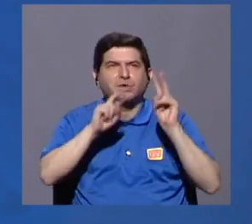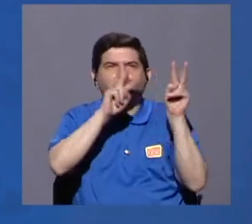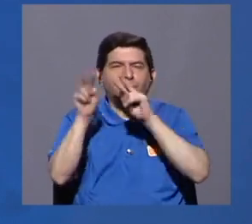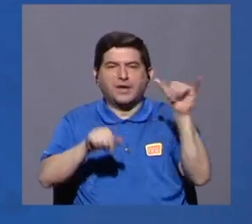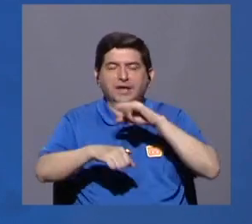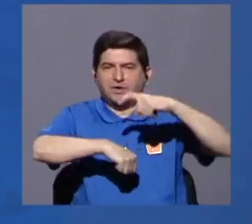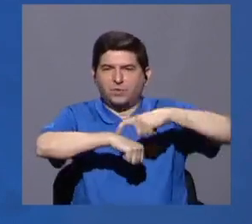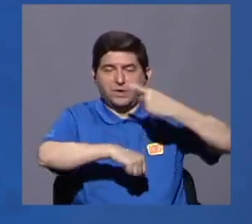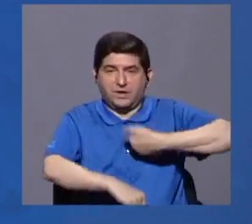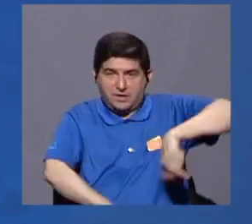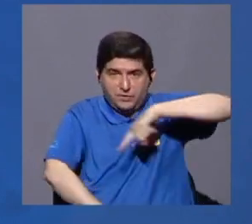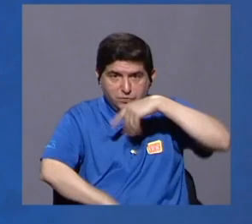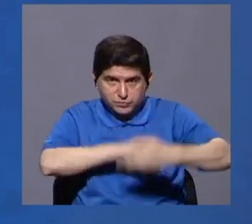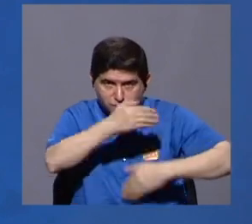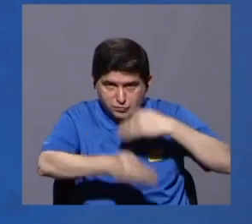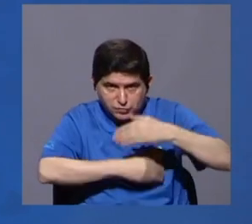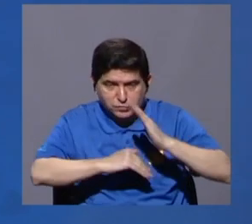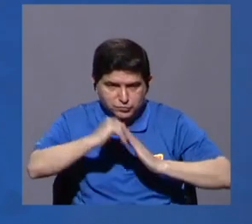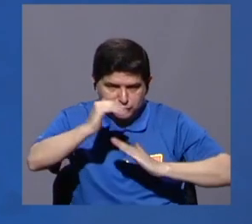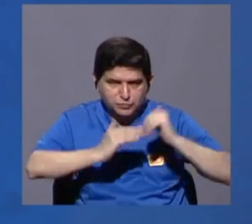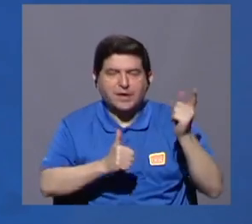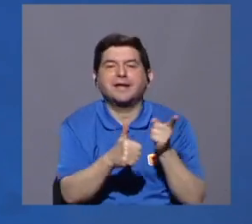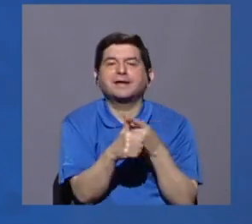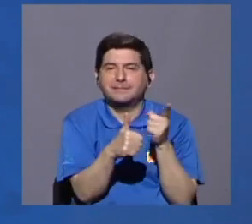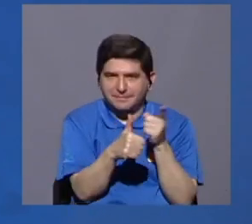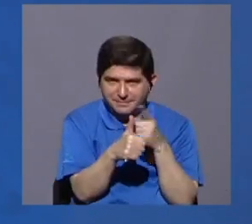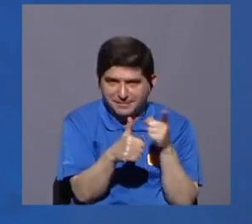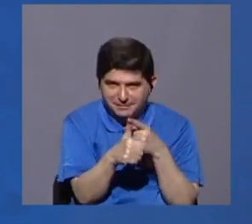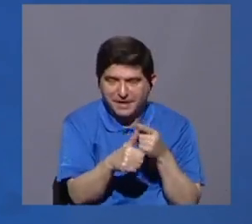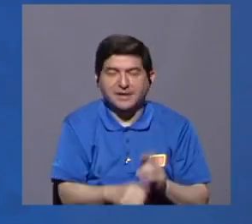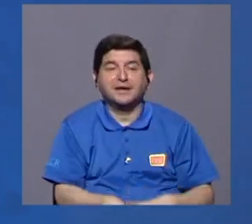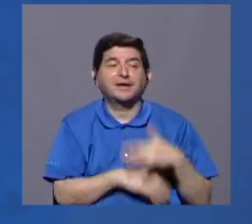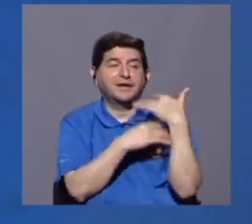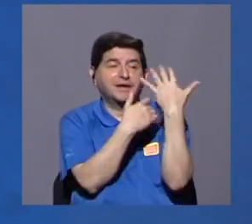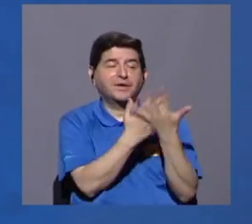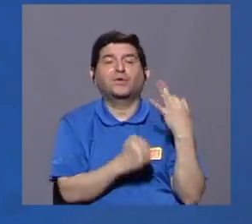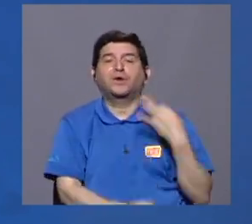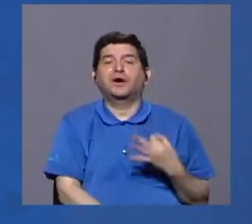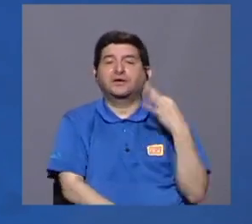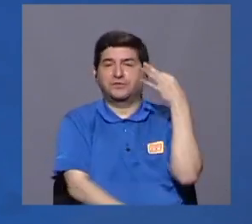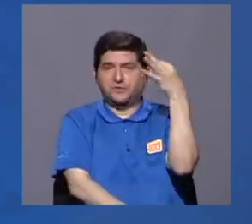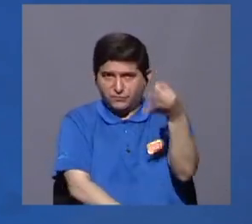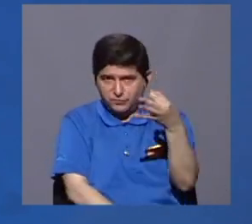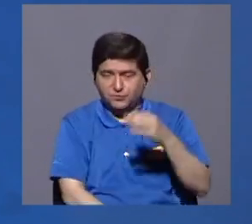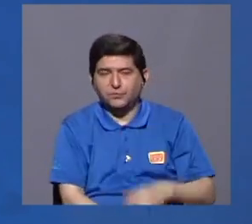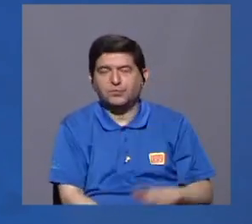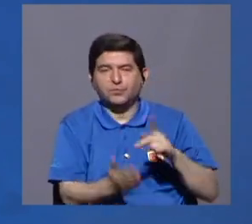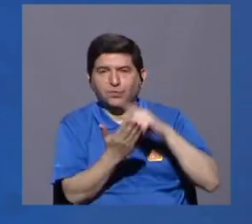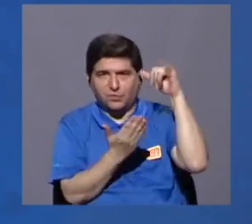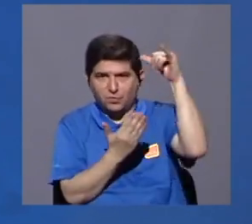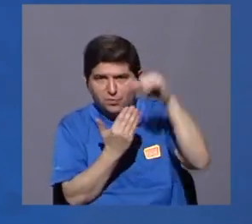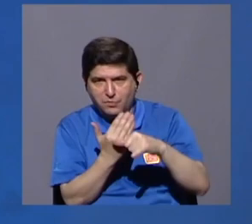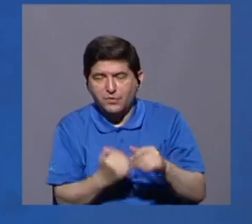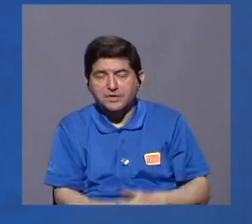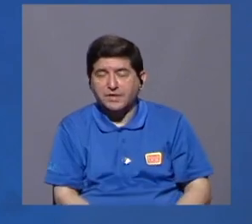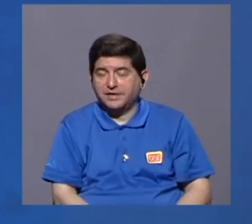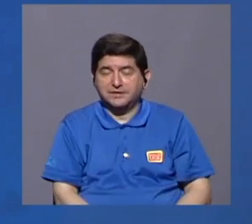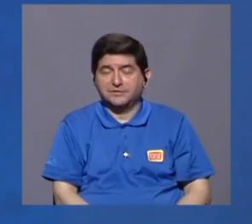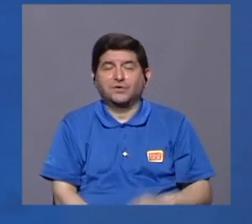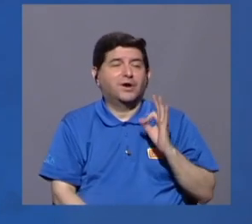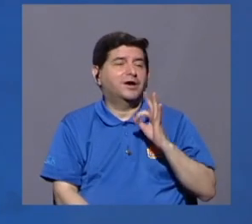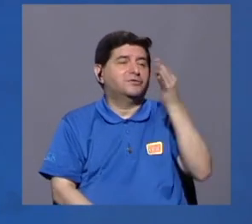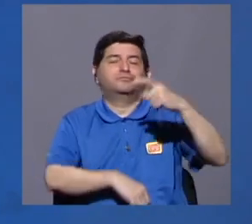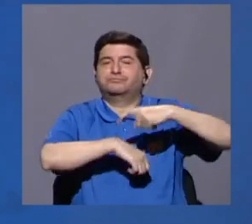estamos en proceso de construcción del primero y esperamos que en el futuro bueno esto es un proyecto muy a largo plazo verdad